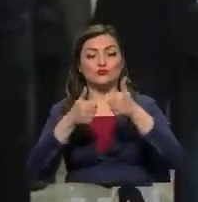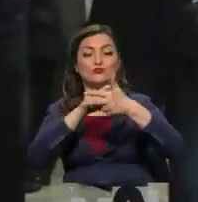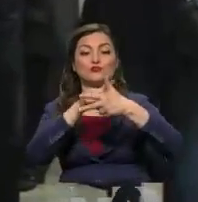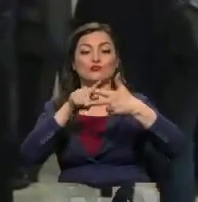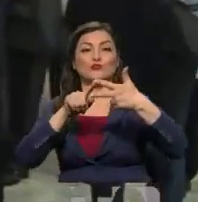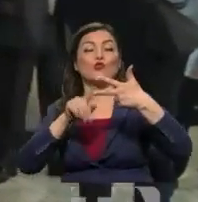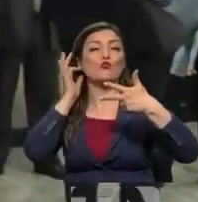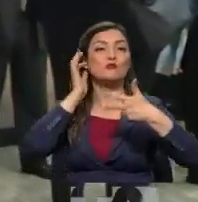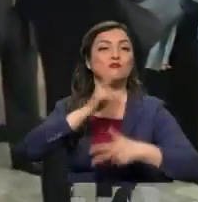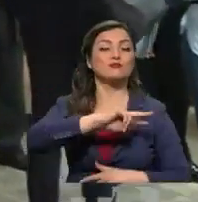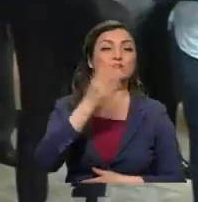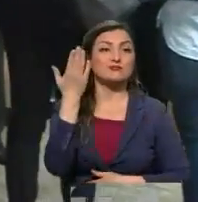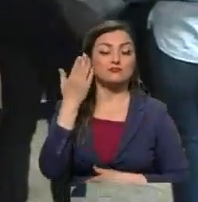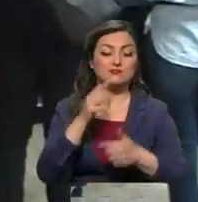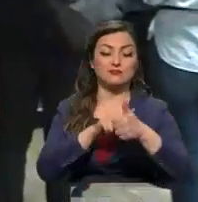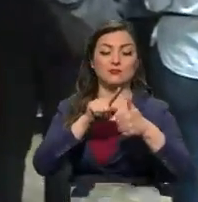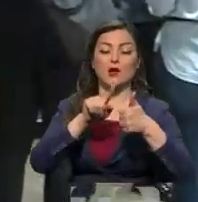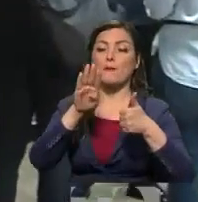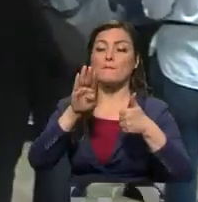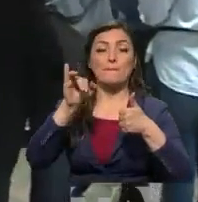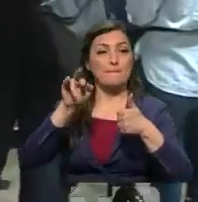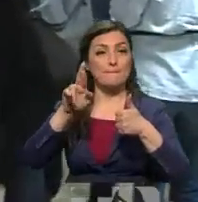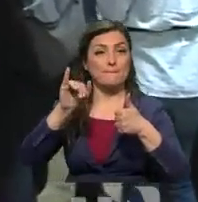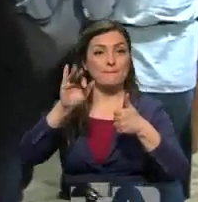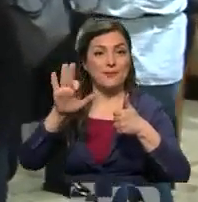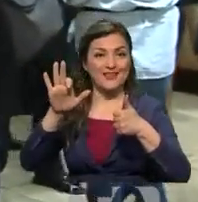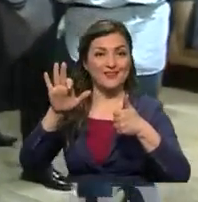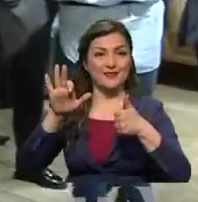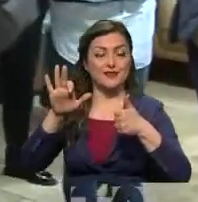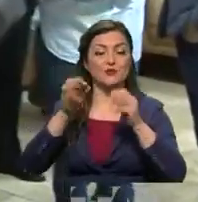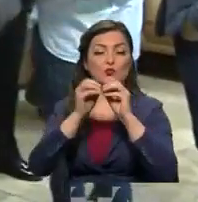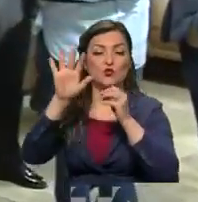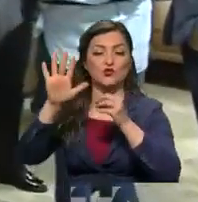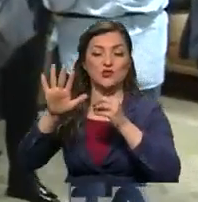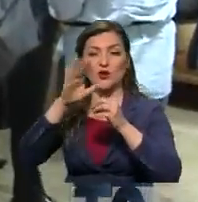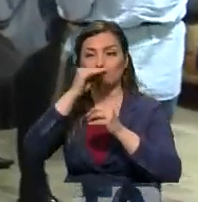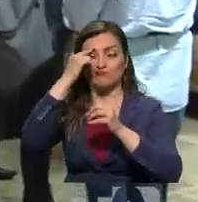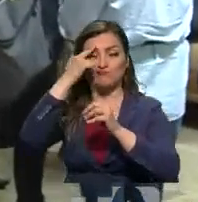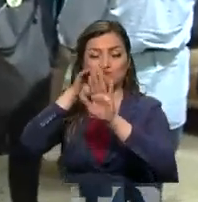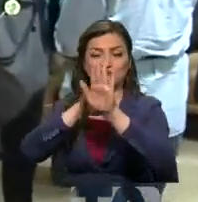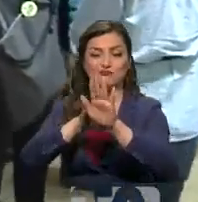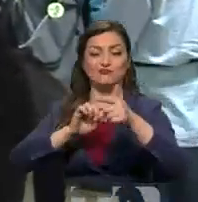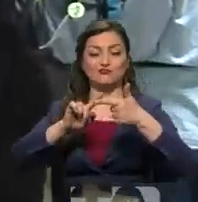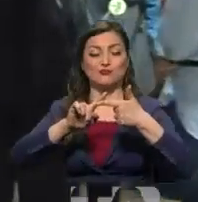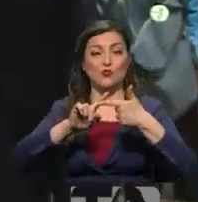aspirantes a la vicealcaldía de Quito: Brit Baca, de Compromiso Social Afín al Correísmo, Luz Elena Coloma de Creo y Analía Ledesma de Izquierda